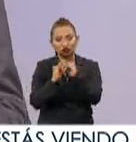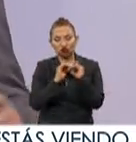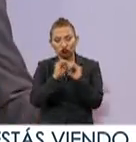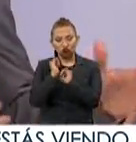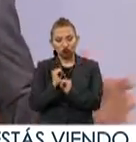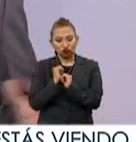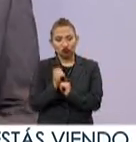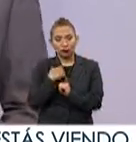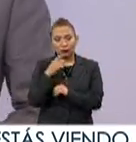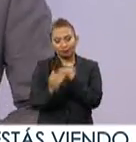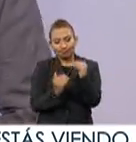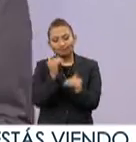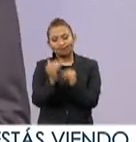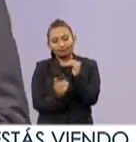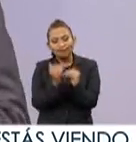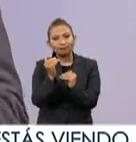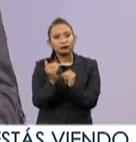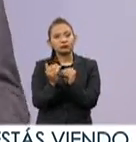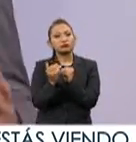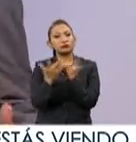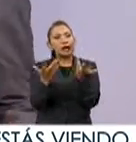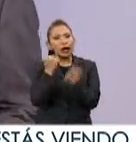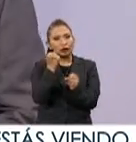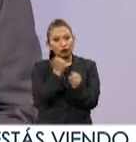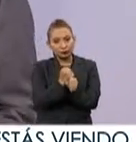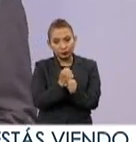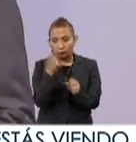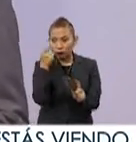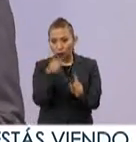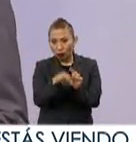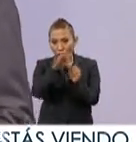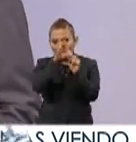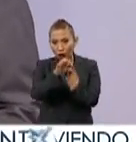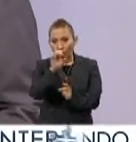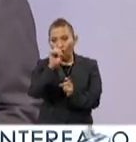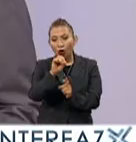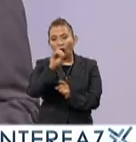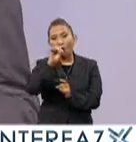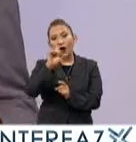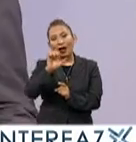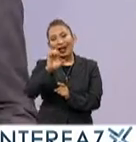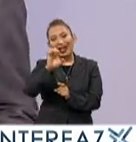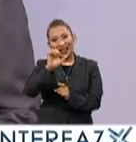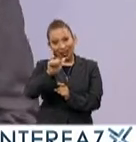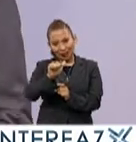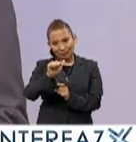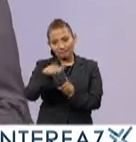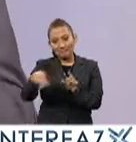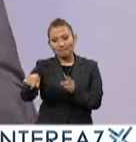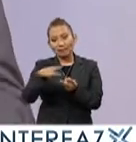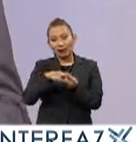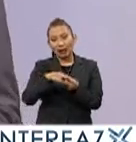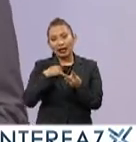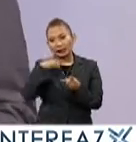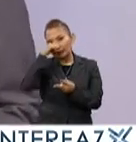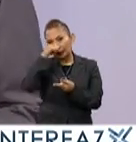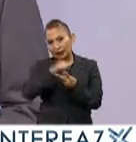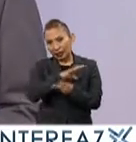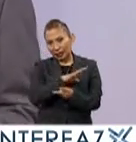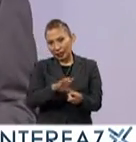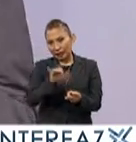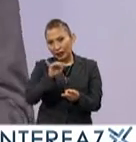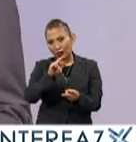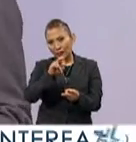instituciones que se han venido desarrollando a través de los años. Entre ellos está la Organización de Estados Iberoamericanos, la Secretaría